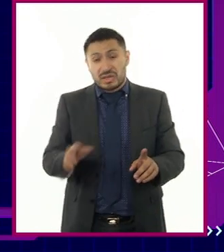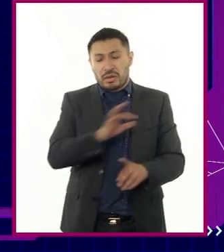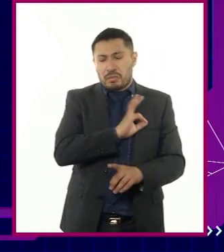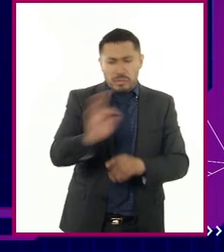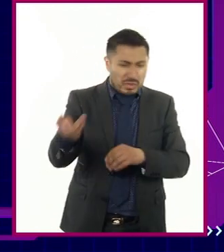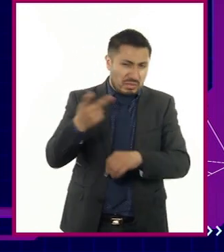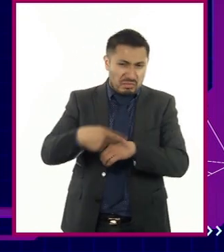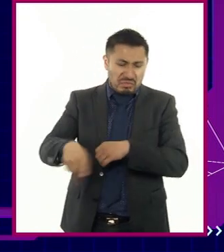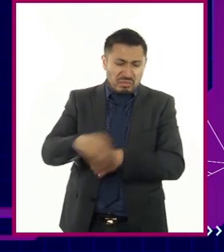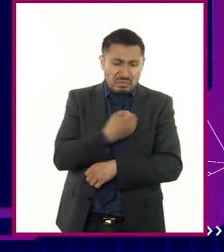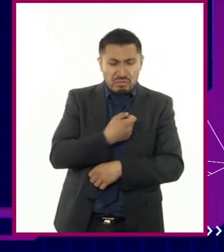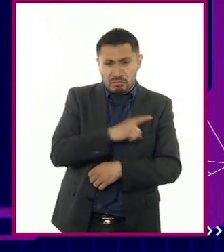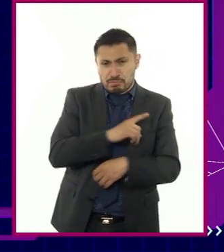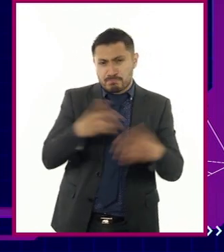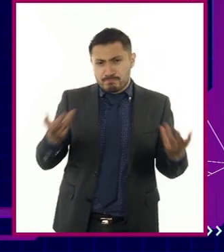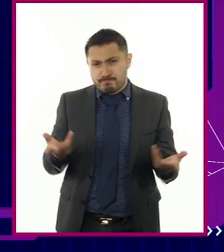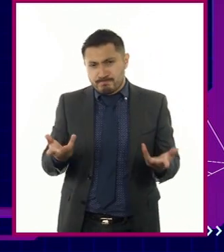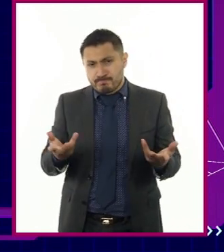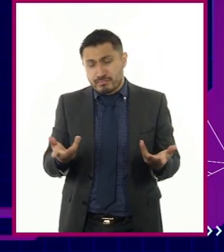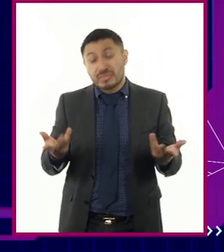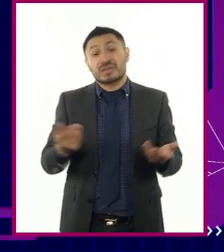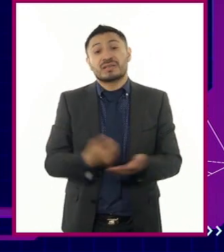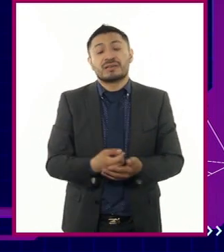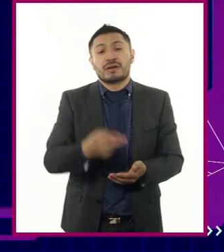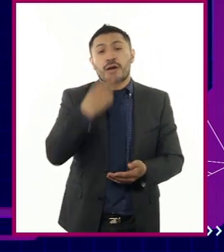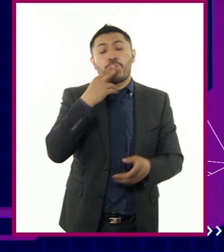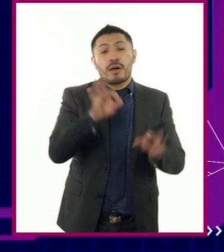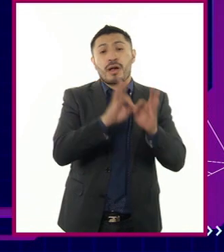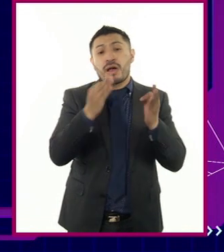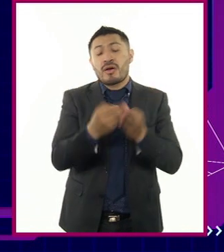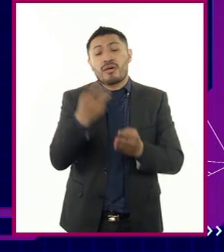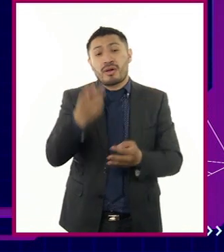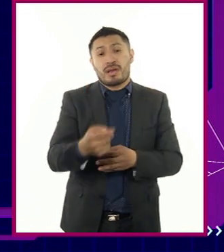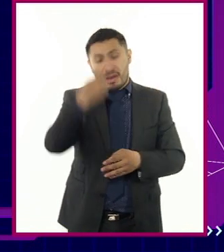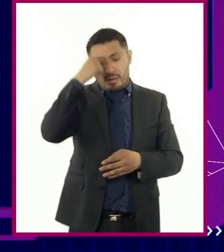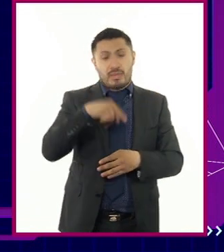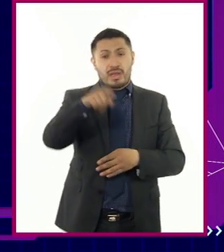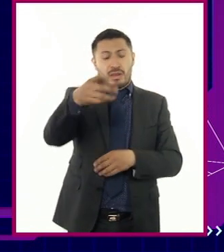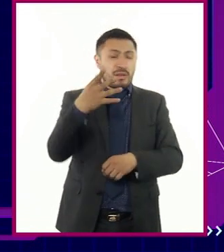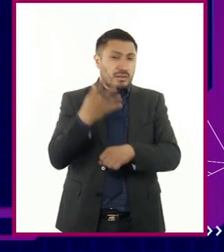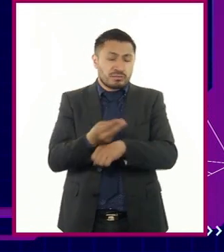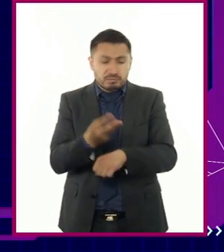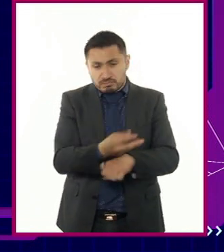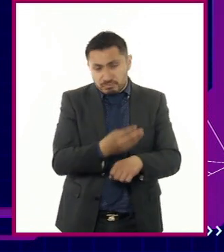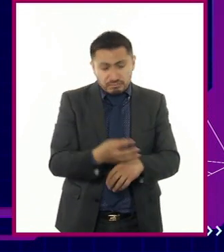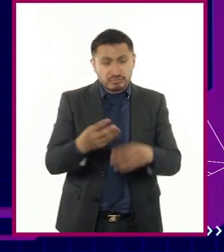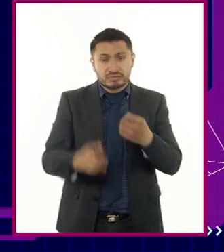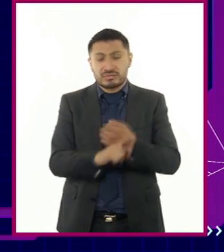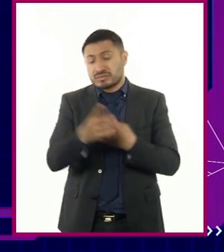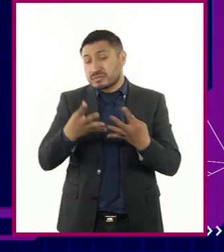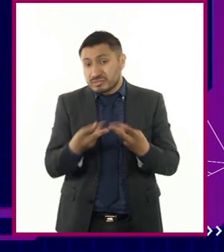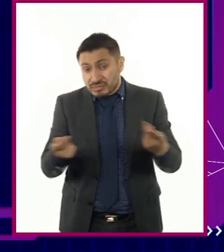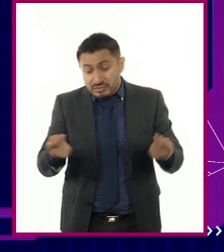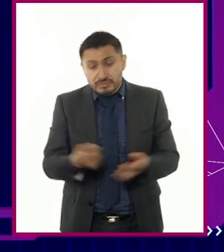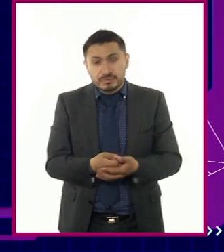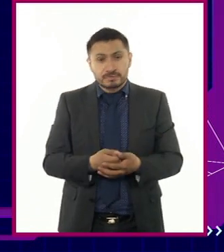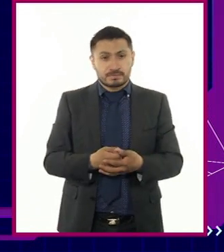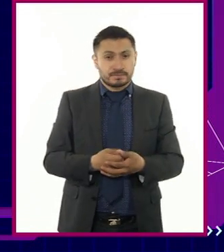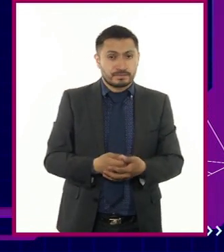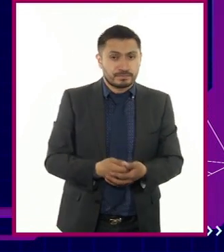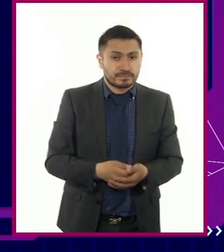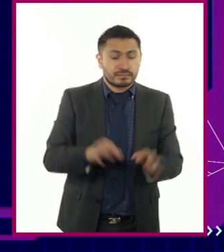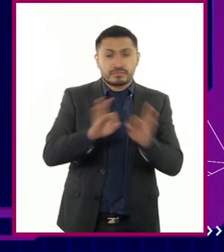salud? Utilicen la fórmula anterior para elaborar sus planteamientos y responder a las preguntas. Una